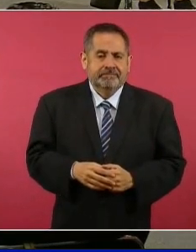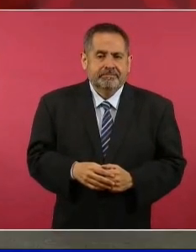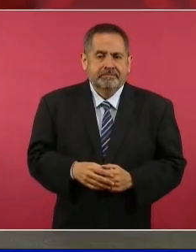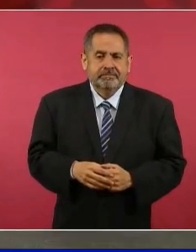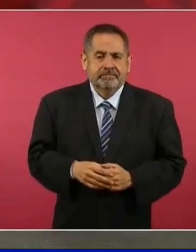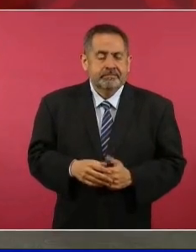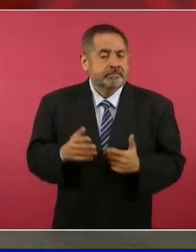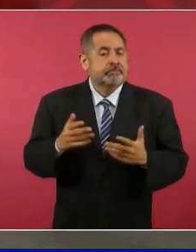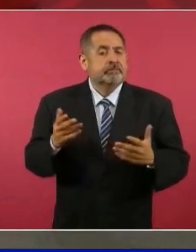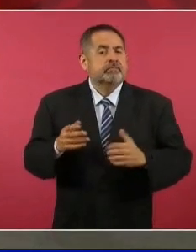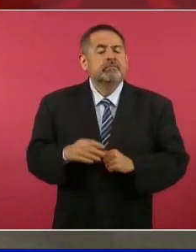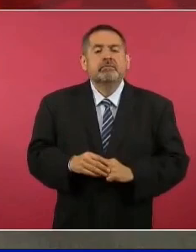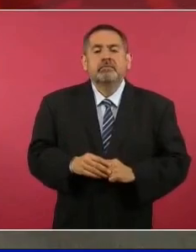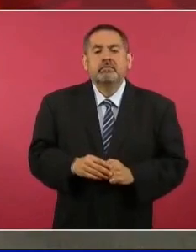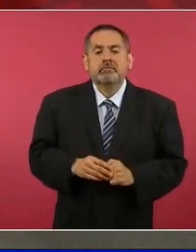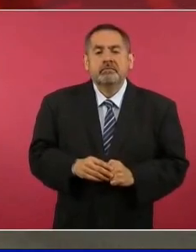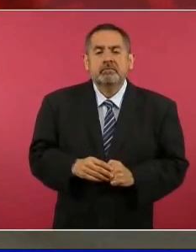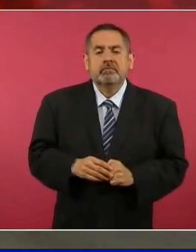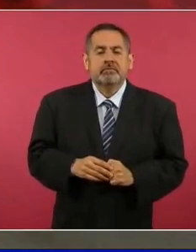Entonces,